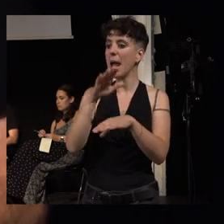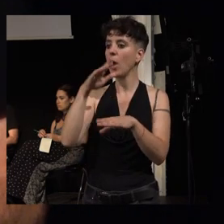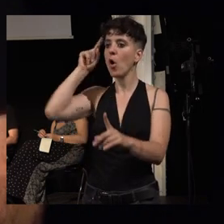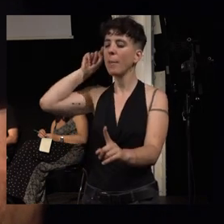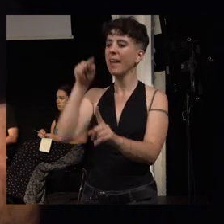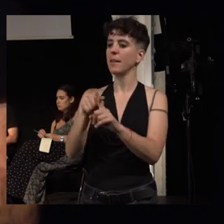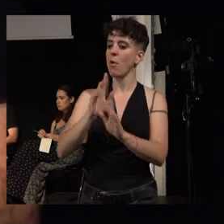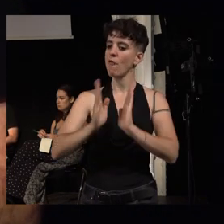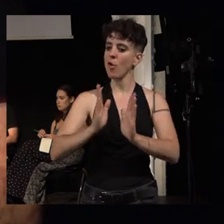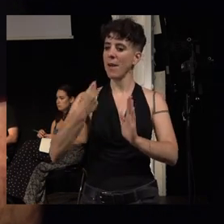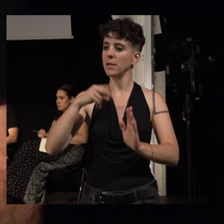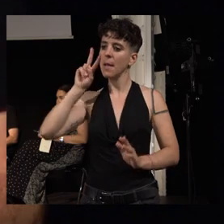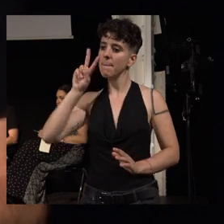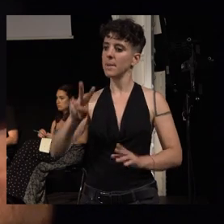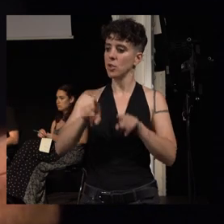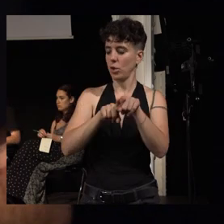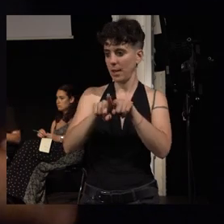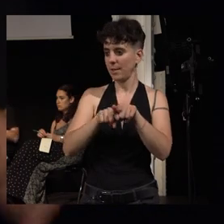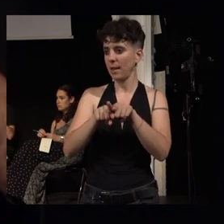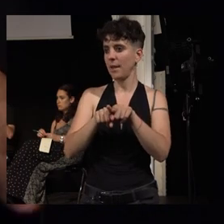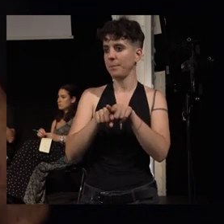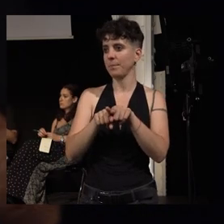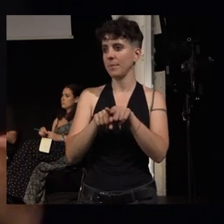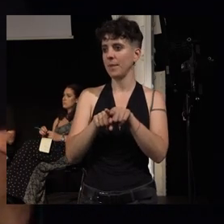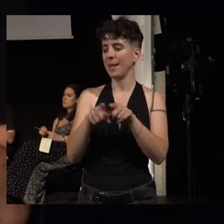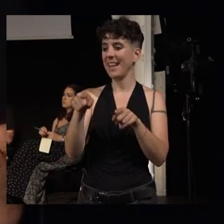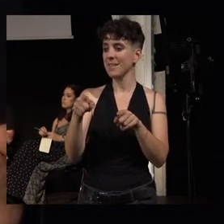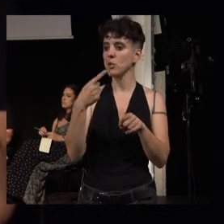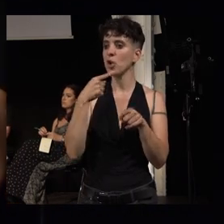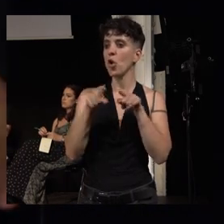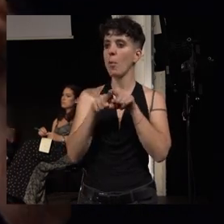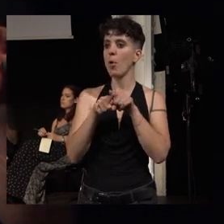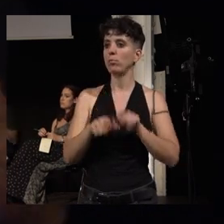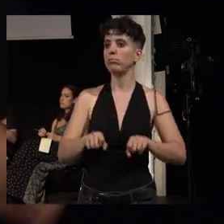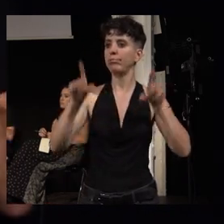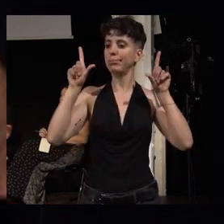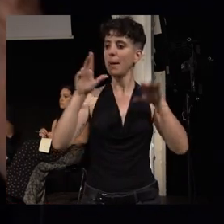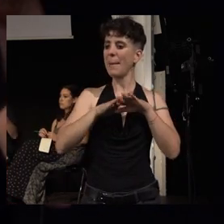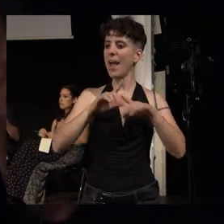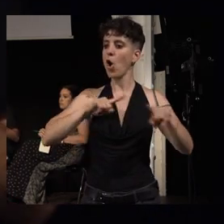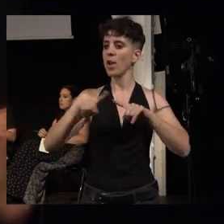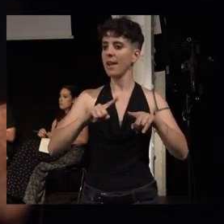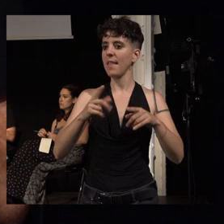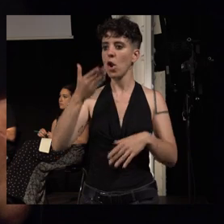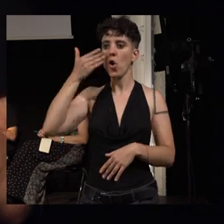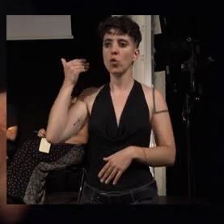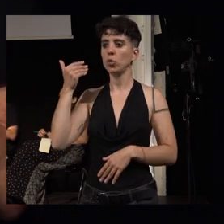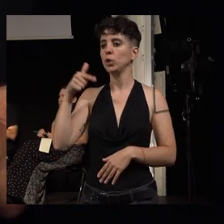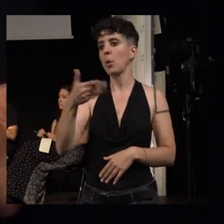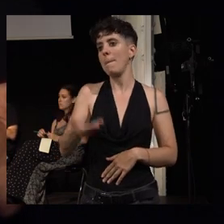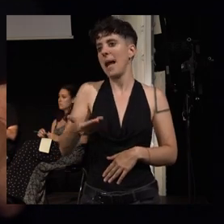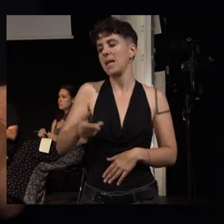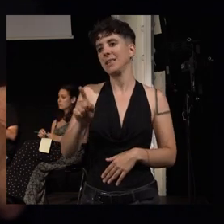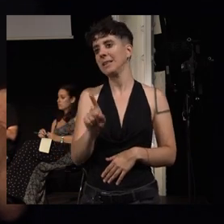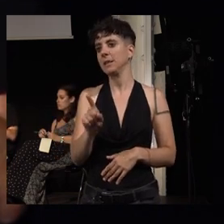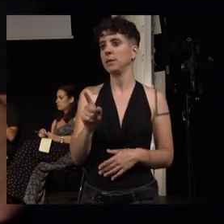formarlos en esta visión crítica, ¿no? Y no que sirvan, que sean los interlocutores válidos para organizar el orgullo, que de esto estamos hablando, y